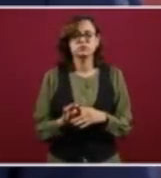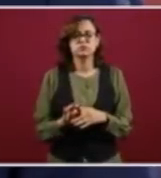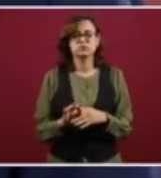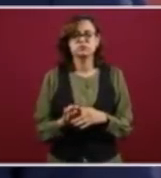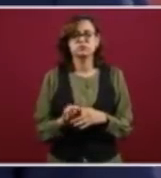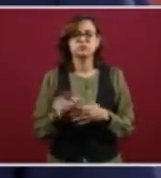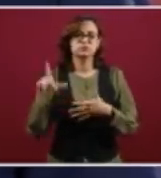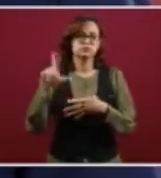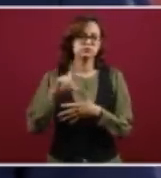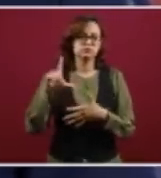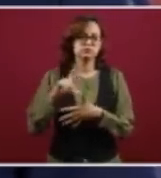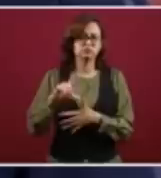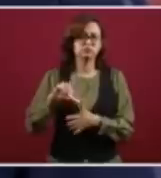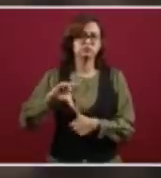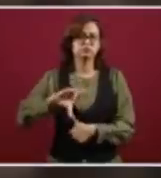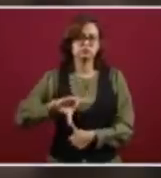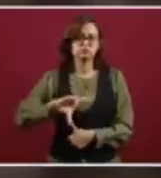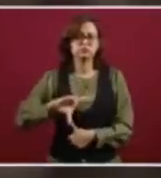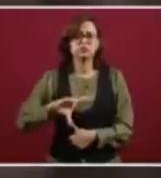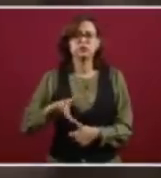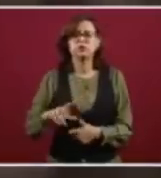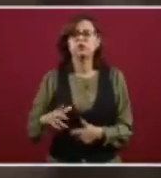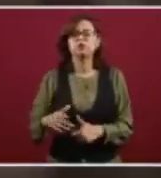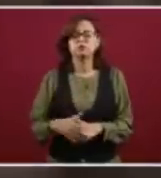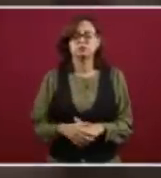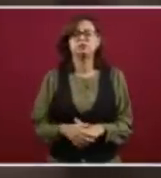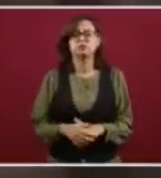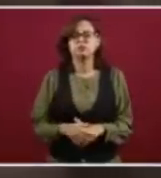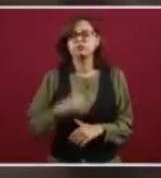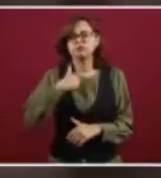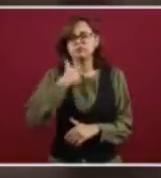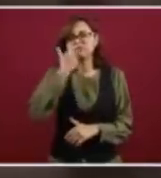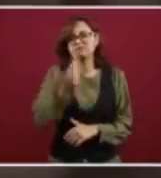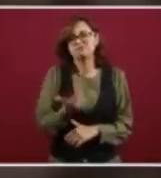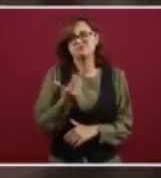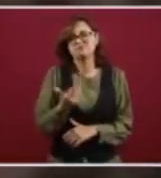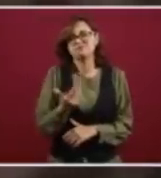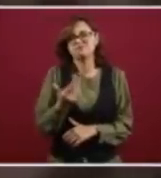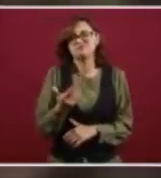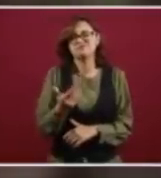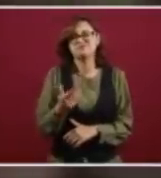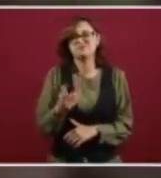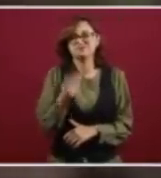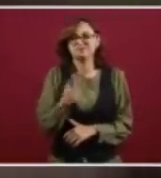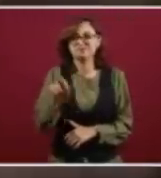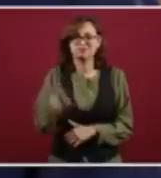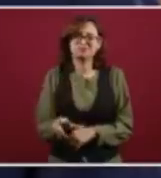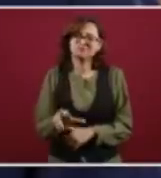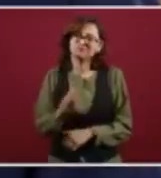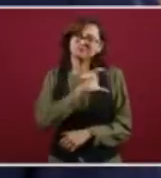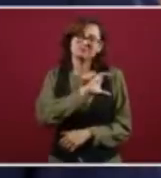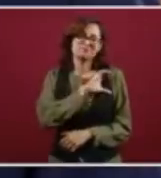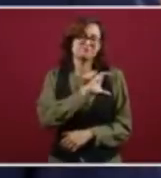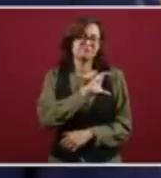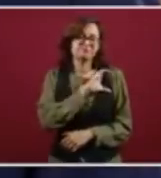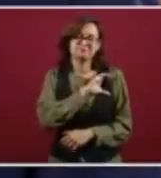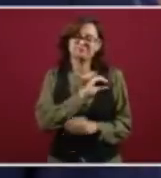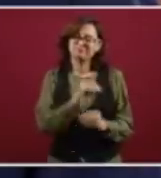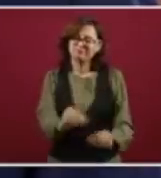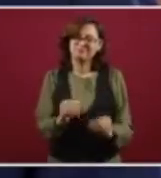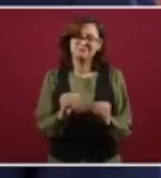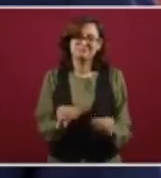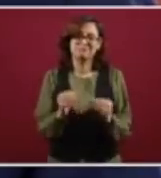de América Latina, del Caribe, ¿sí? Y queremos mucho al pueblo de Puerto Rico, mucho, mucho,